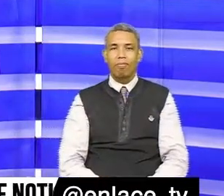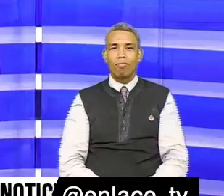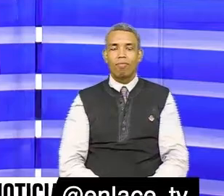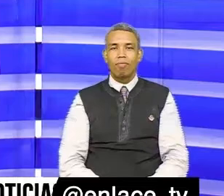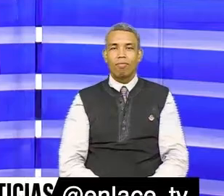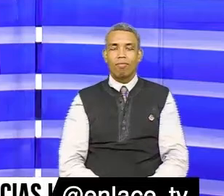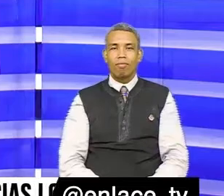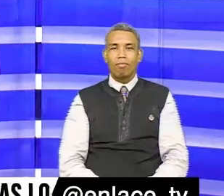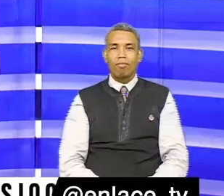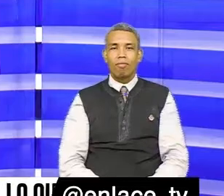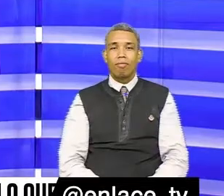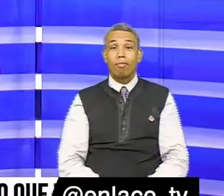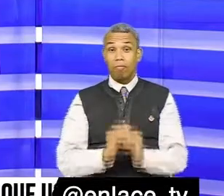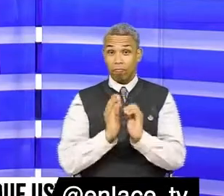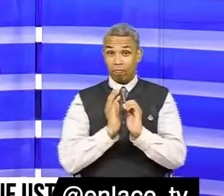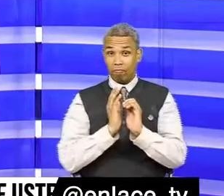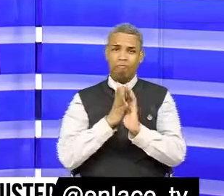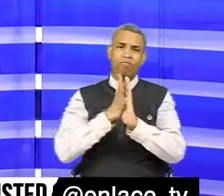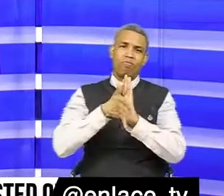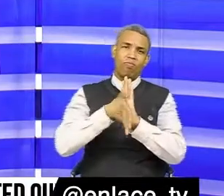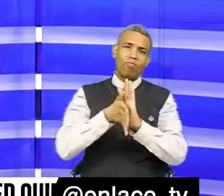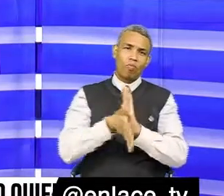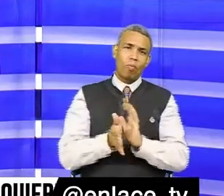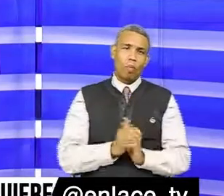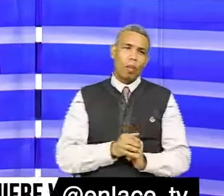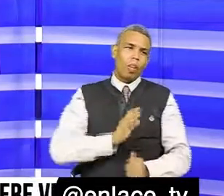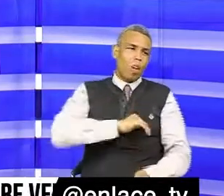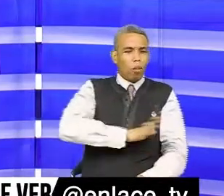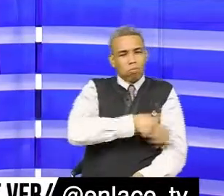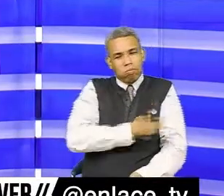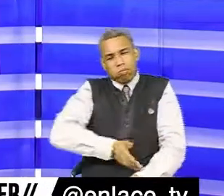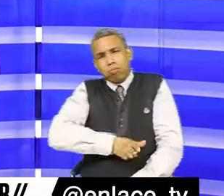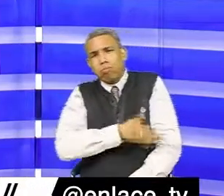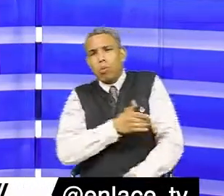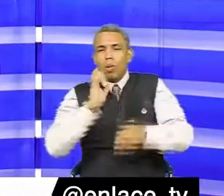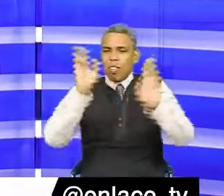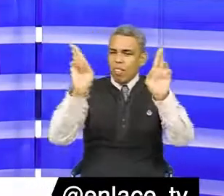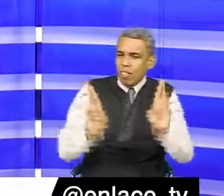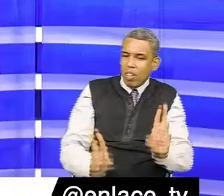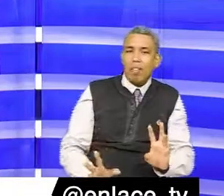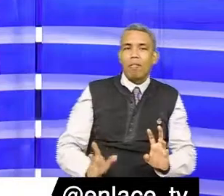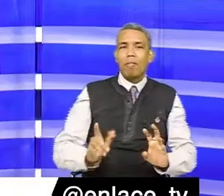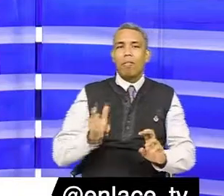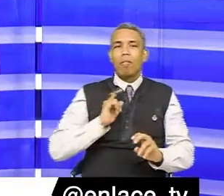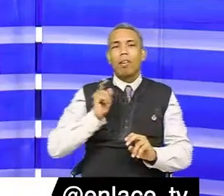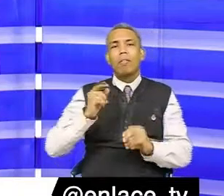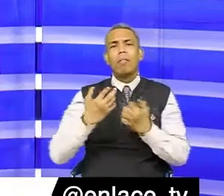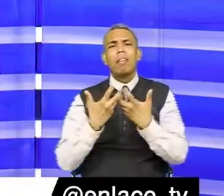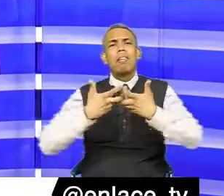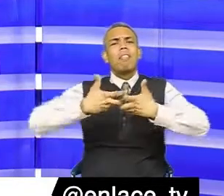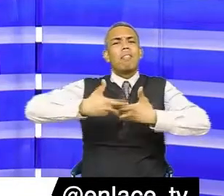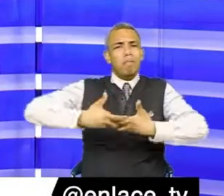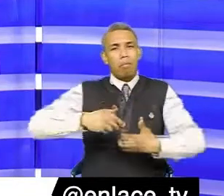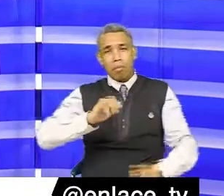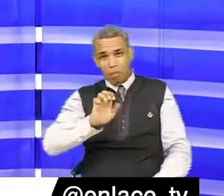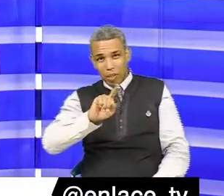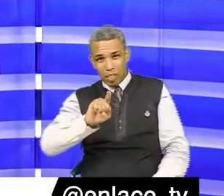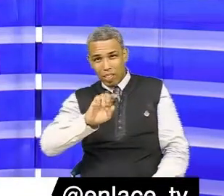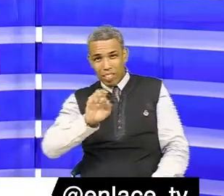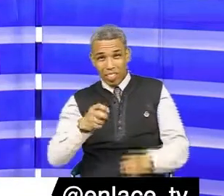quiero contarles que en medio de una jornada buena música rifas y muchos premios la s realizó cambiar donde láminas del